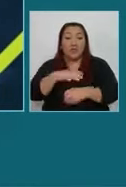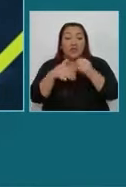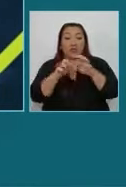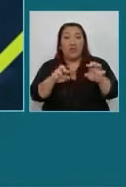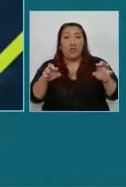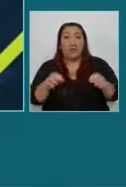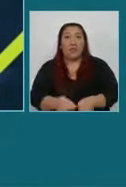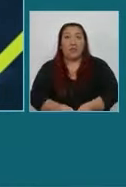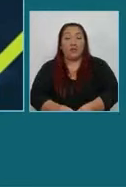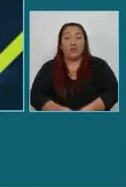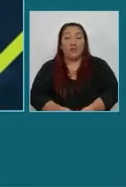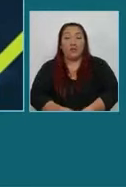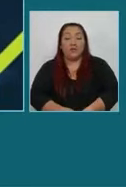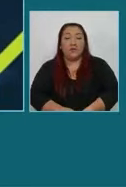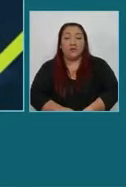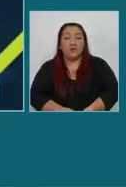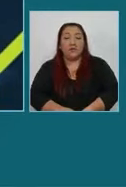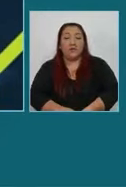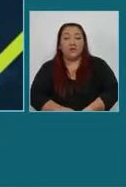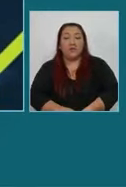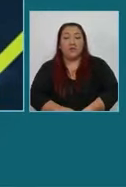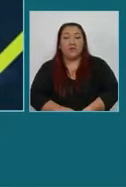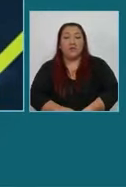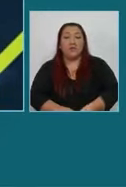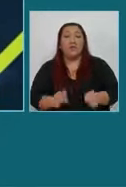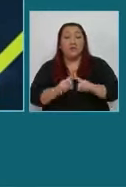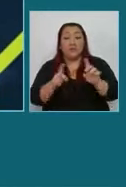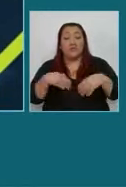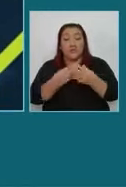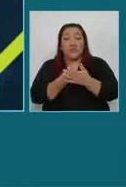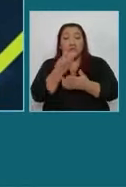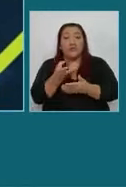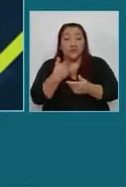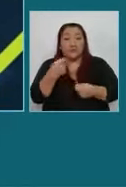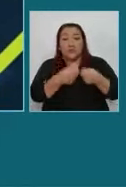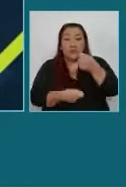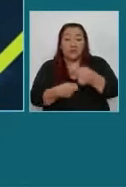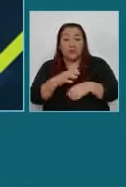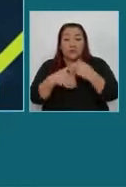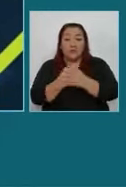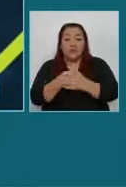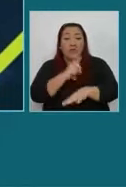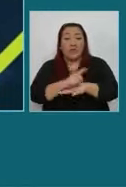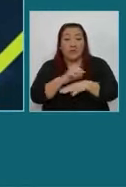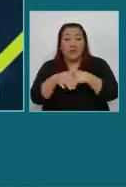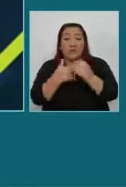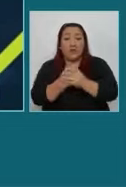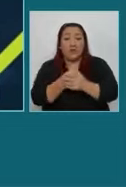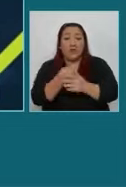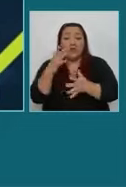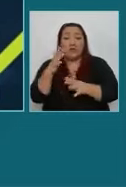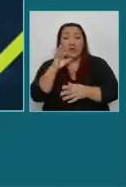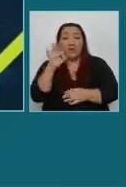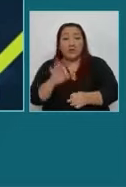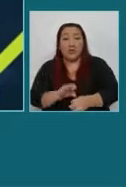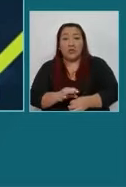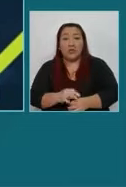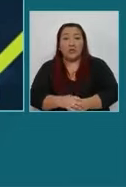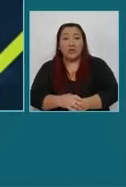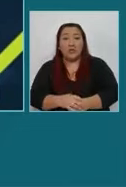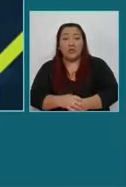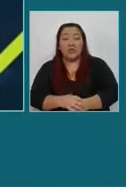población. Sin embargo, nosotros podemos decir que invertimos en los desarrollos de tecnología en un promedio